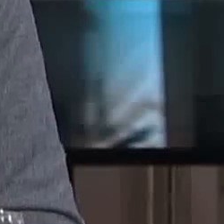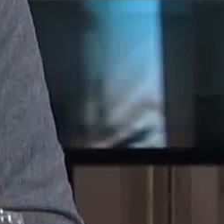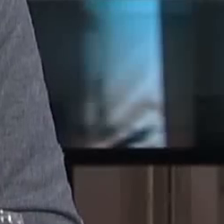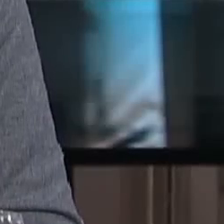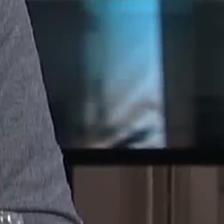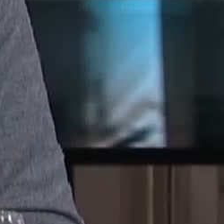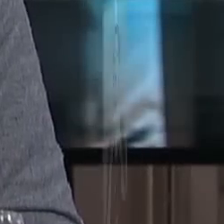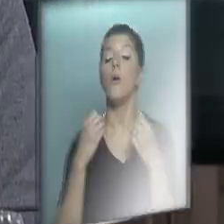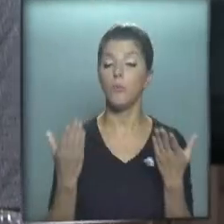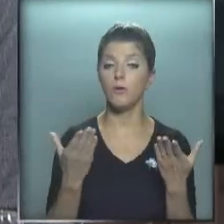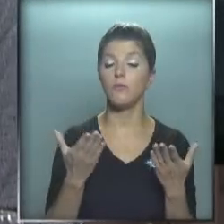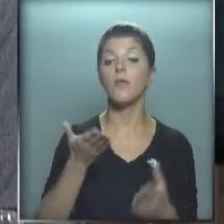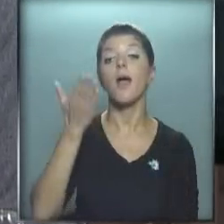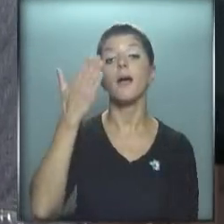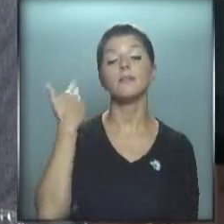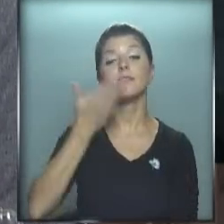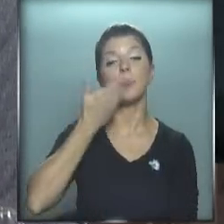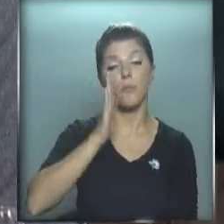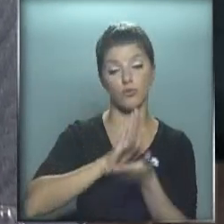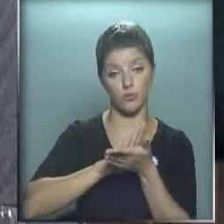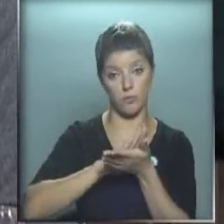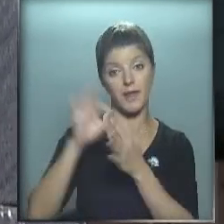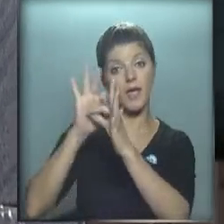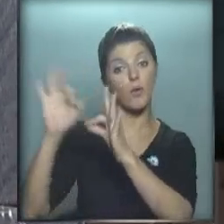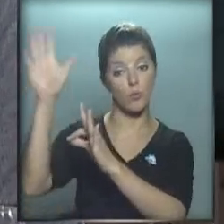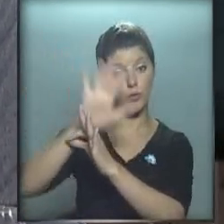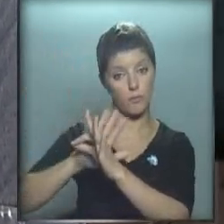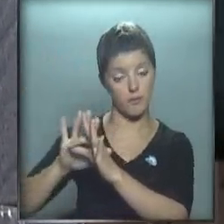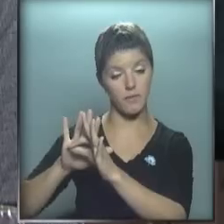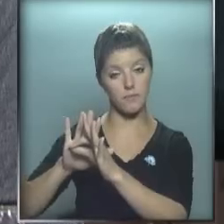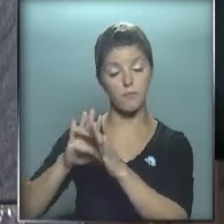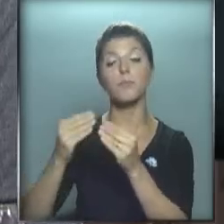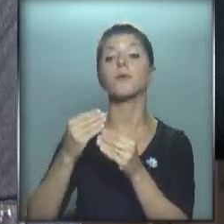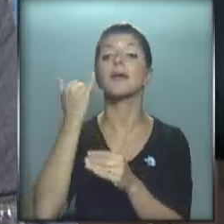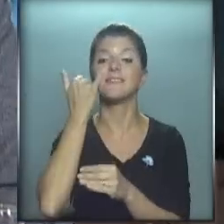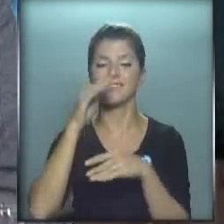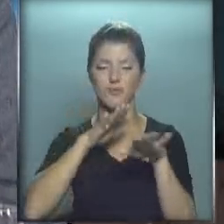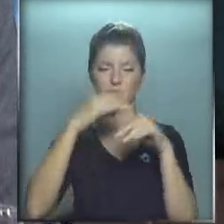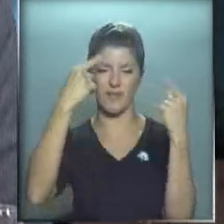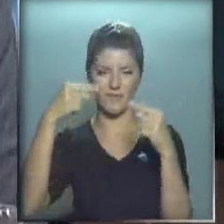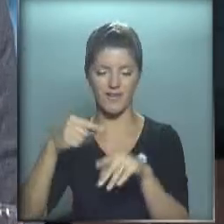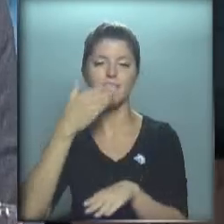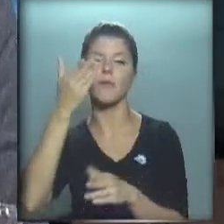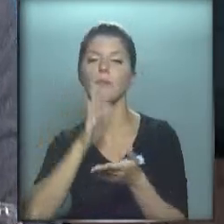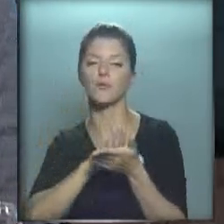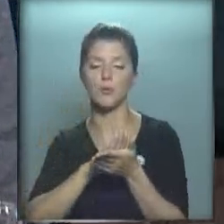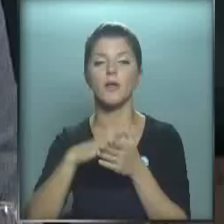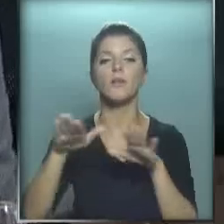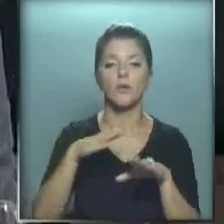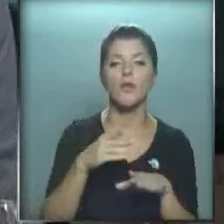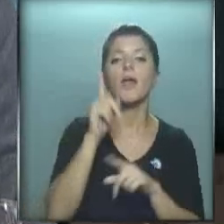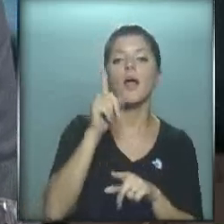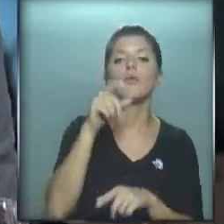bueno estuvimos comentando el tema de Europa porque ya hemos en varias ocasiones hablado de esto que ha pasado que han echado